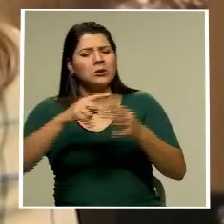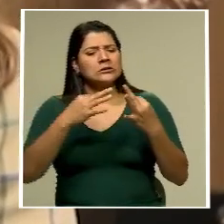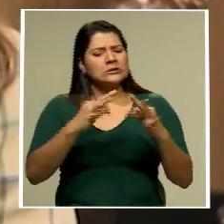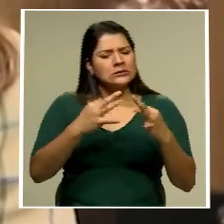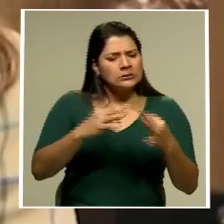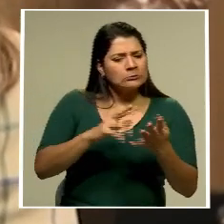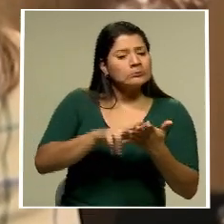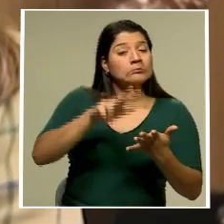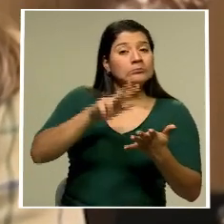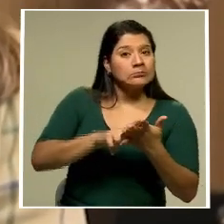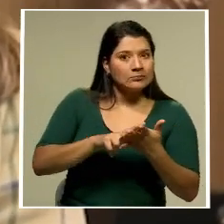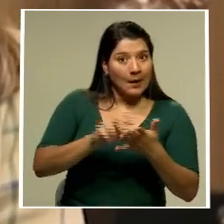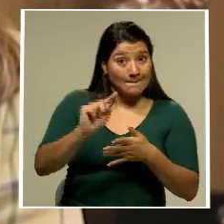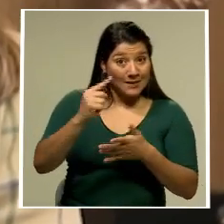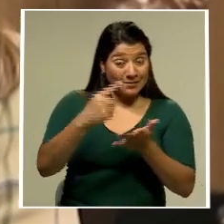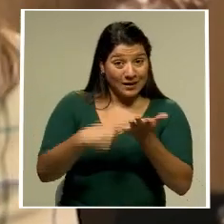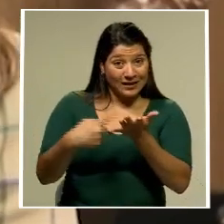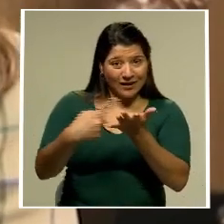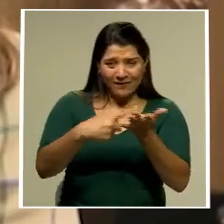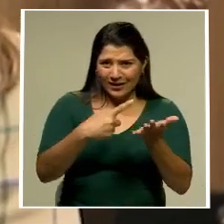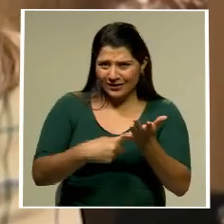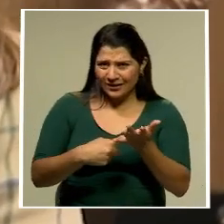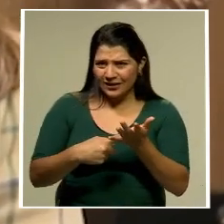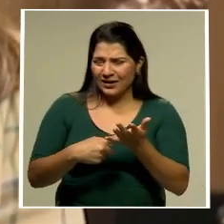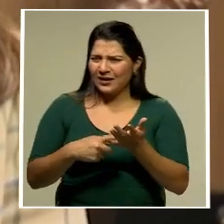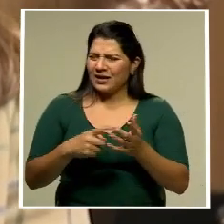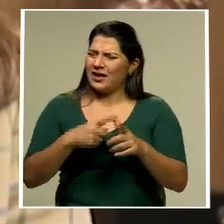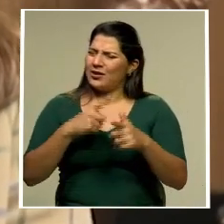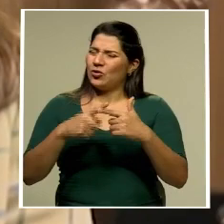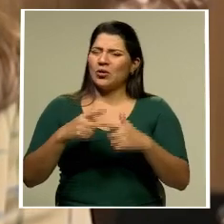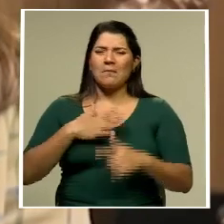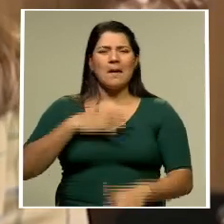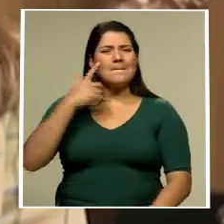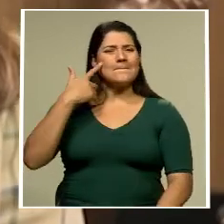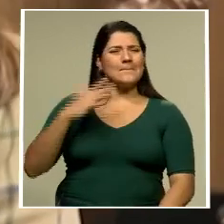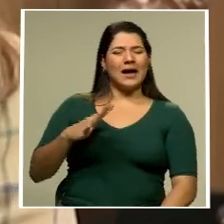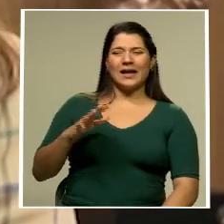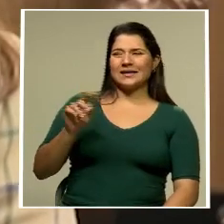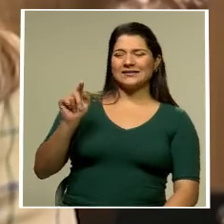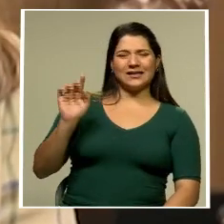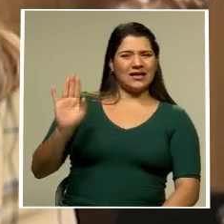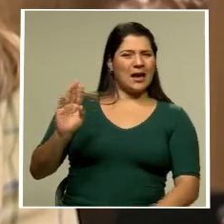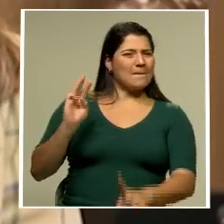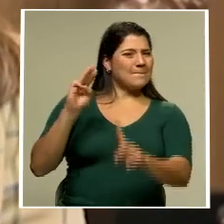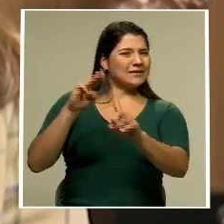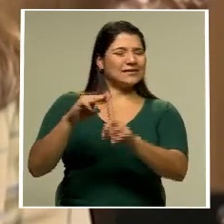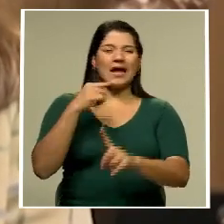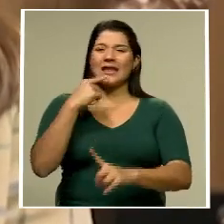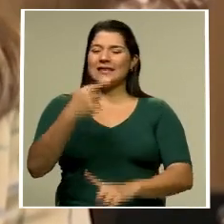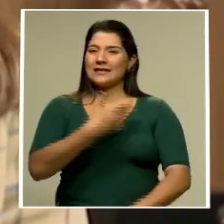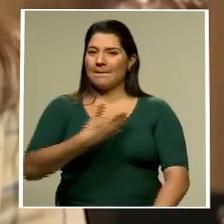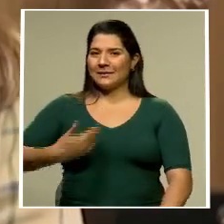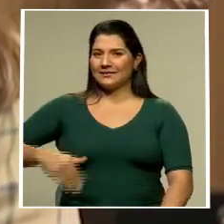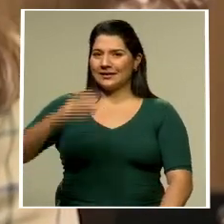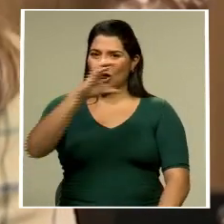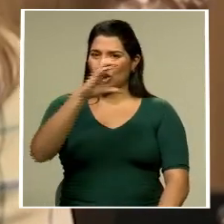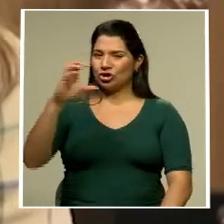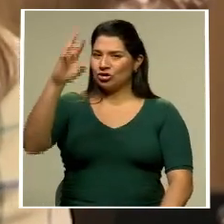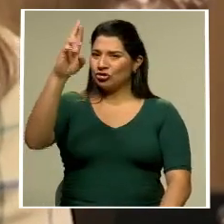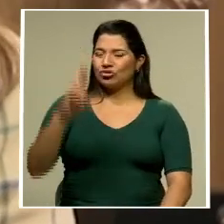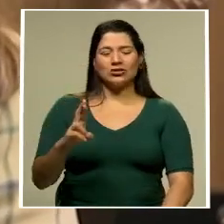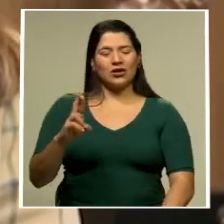me parece que manda una muy mala señal el Ejecutivo, en este caso el presidente de la República, en